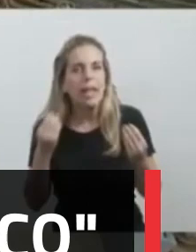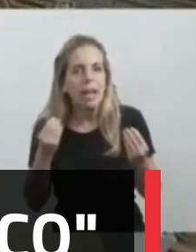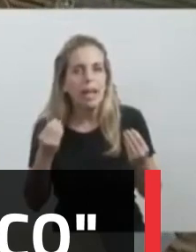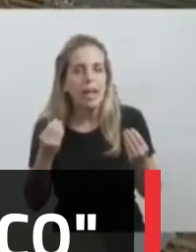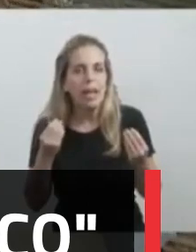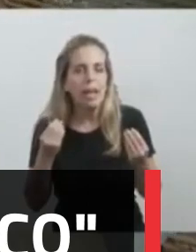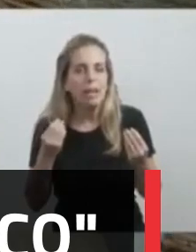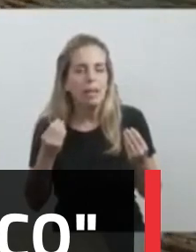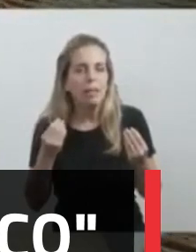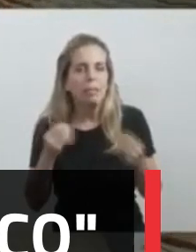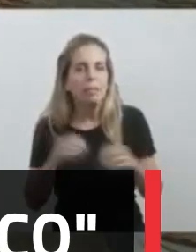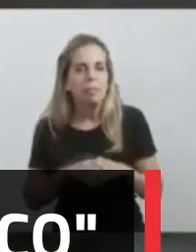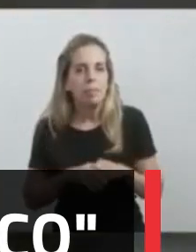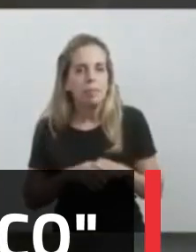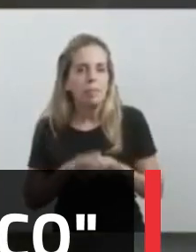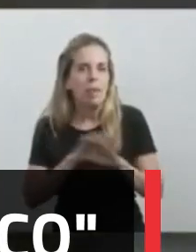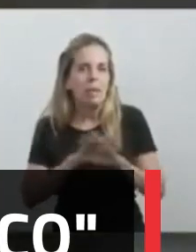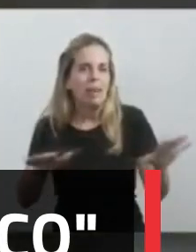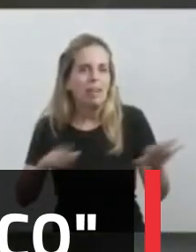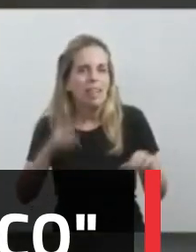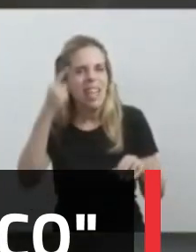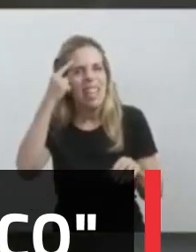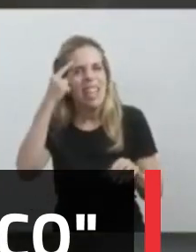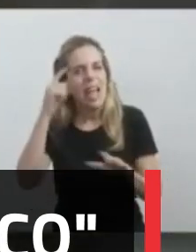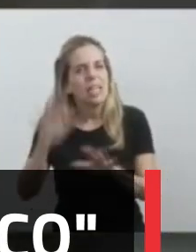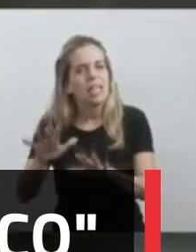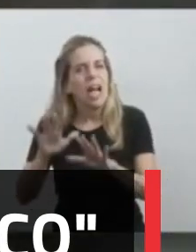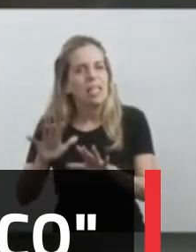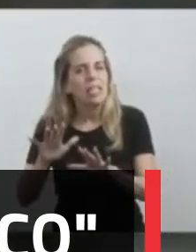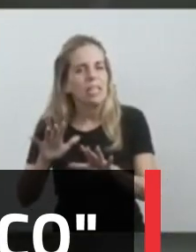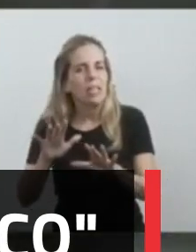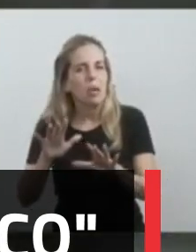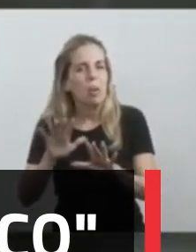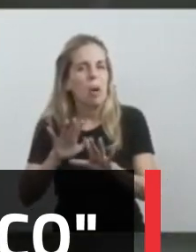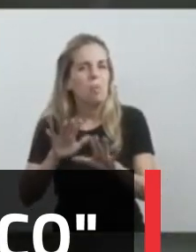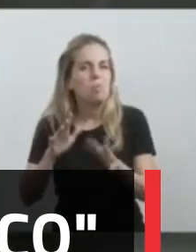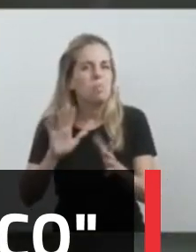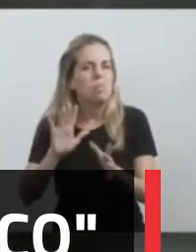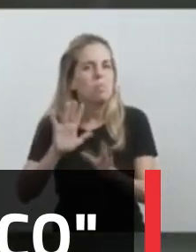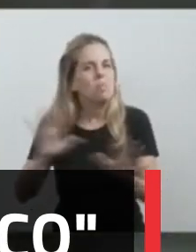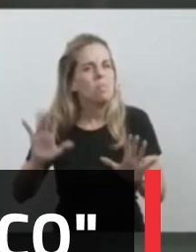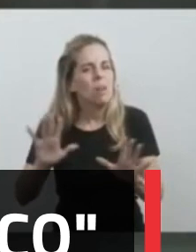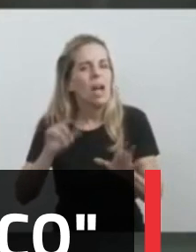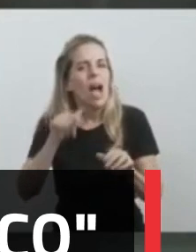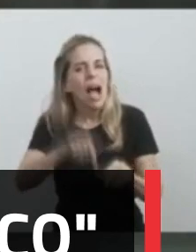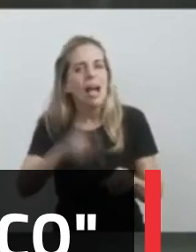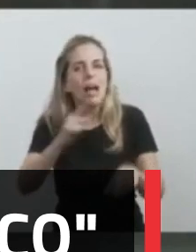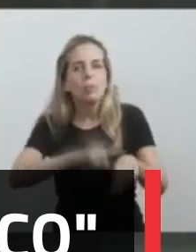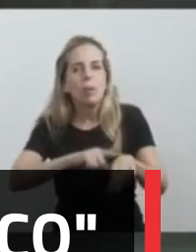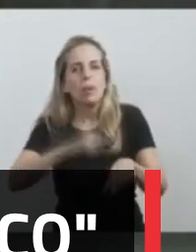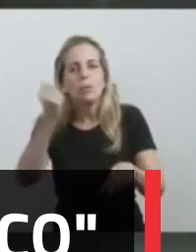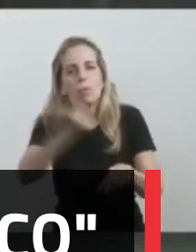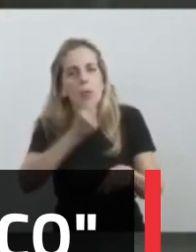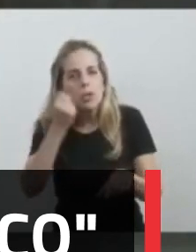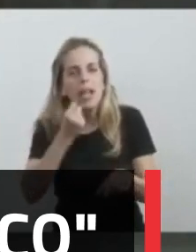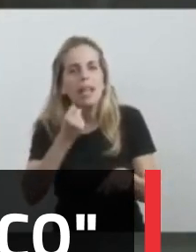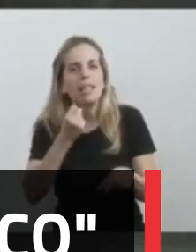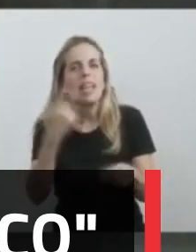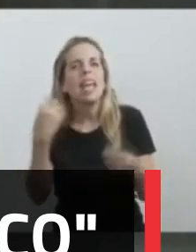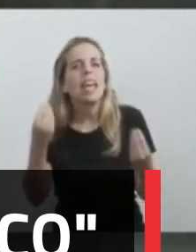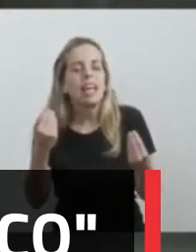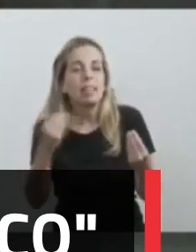terminemos con esas ideas que ayudan tan poco a la unidad en un momento donde la unidad tanto nos